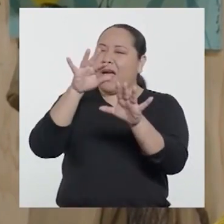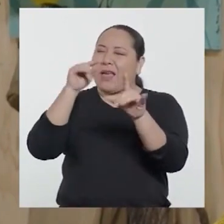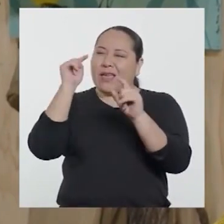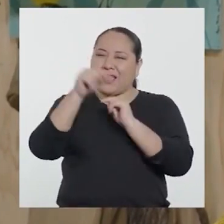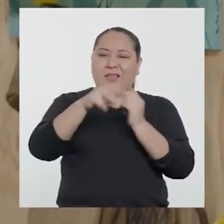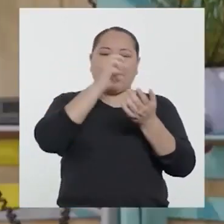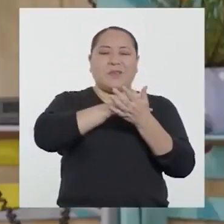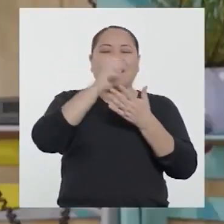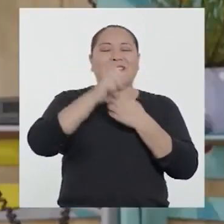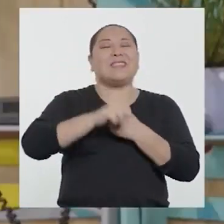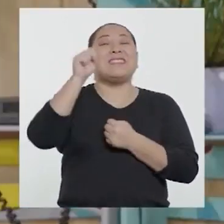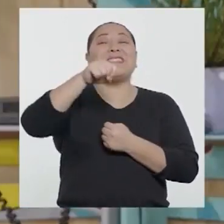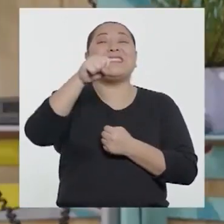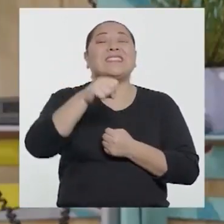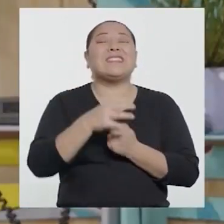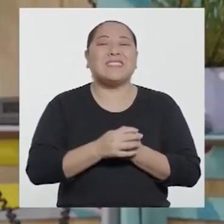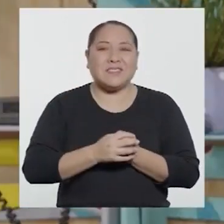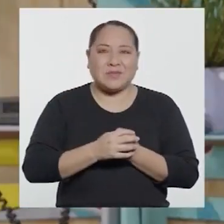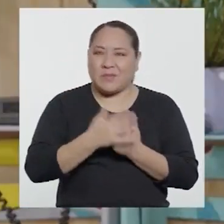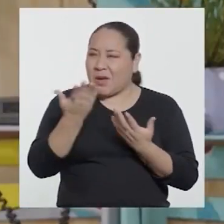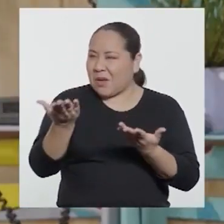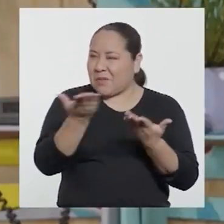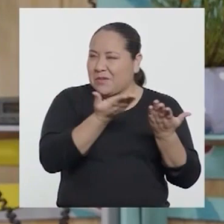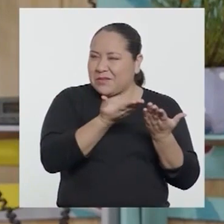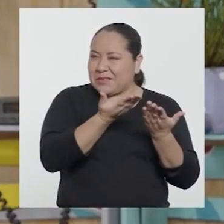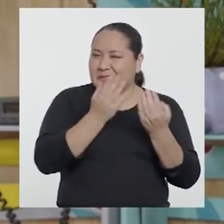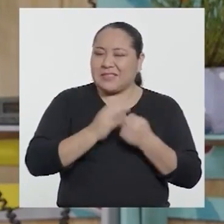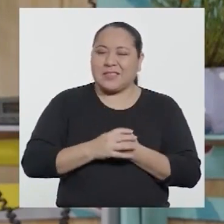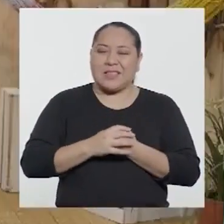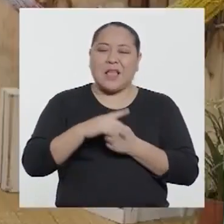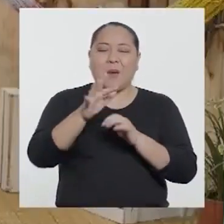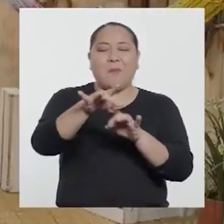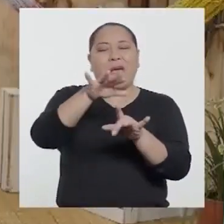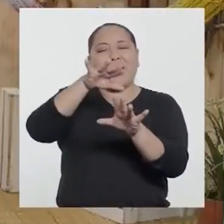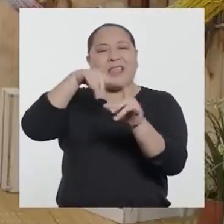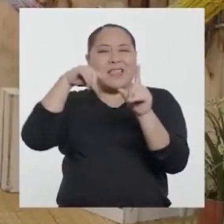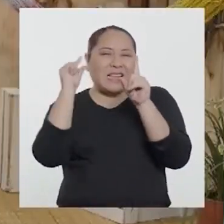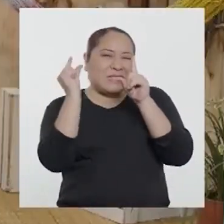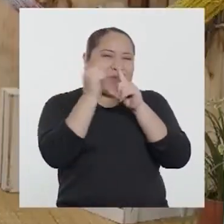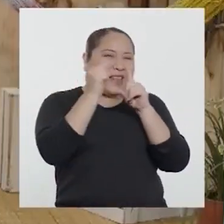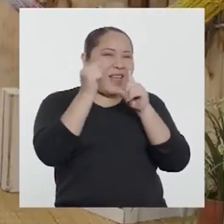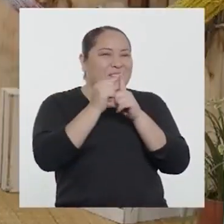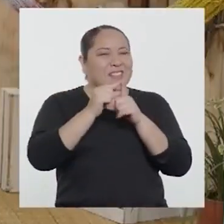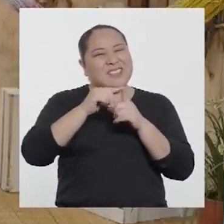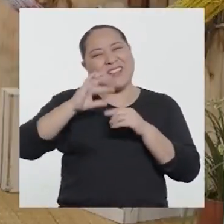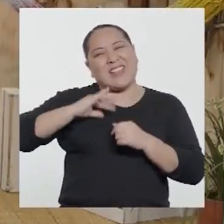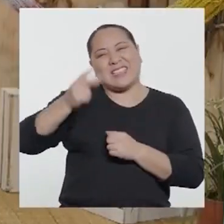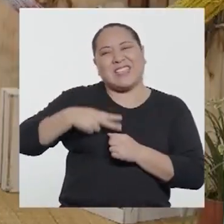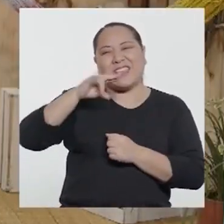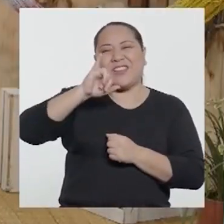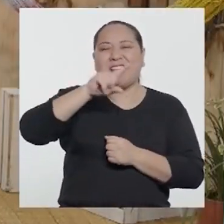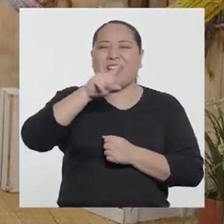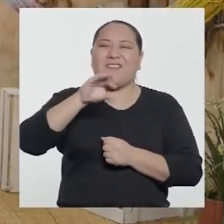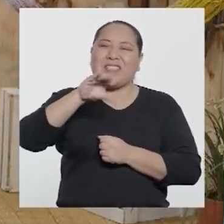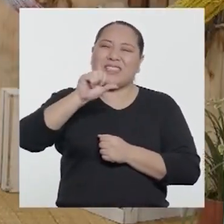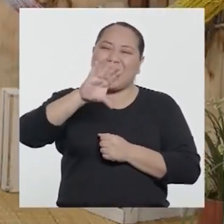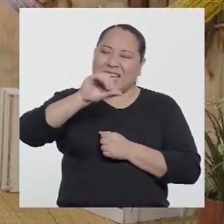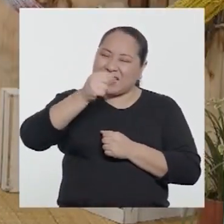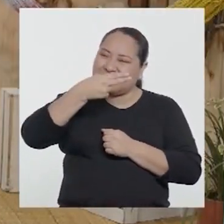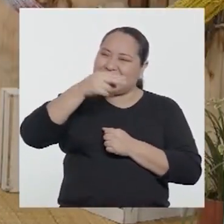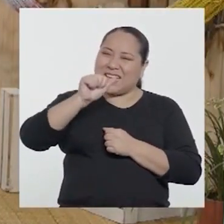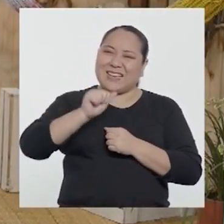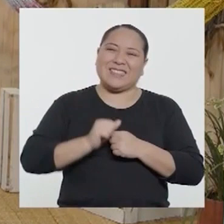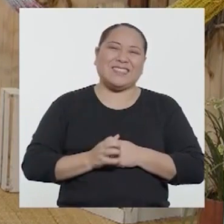del programa. ¡Claro que sí! ¡Vamos con... ¡La magia de las palabras con la